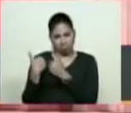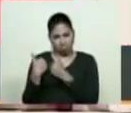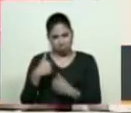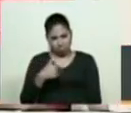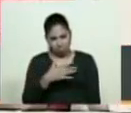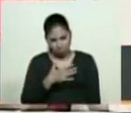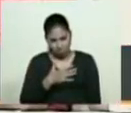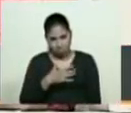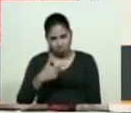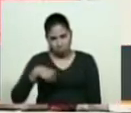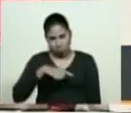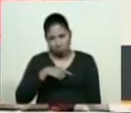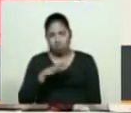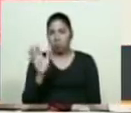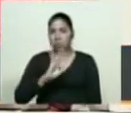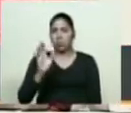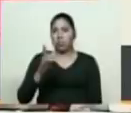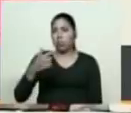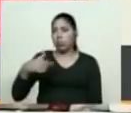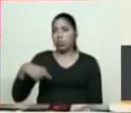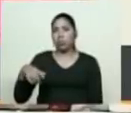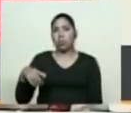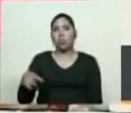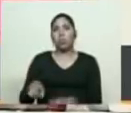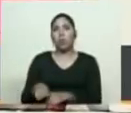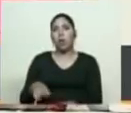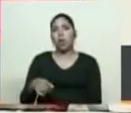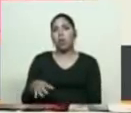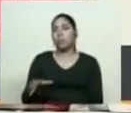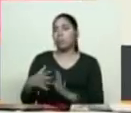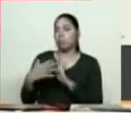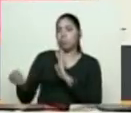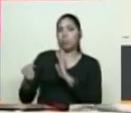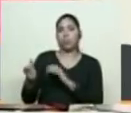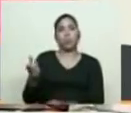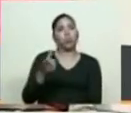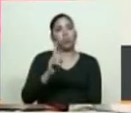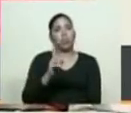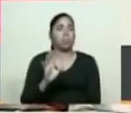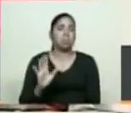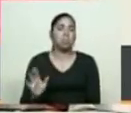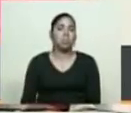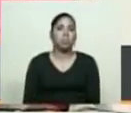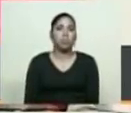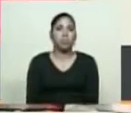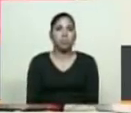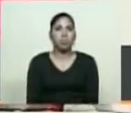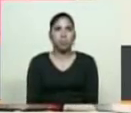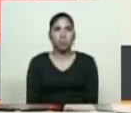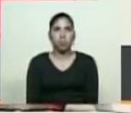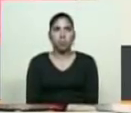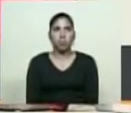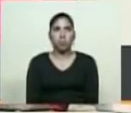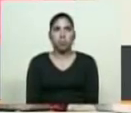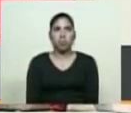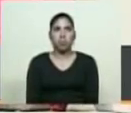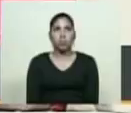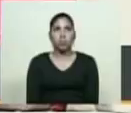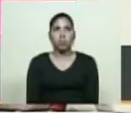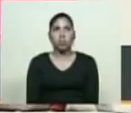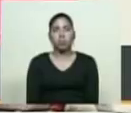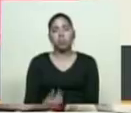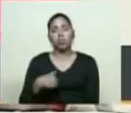no es tarea nuestra, y no le vamos a decir que aprendan de nosotros, porque no estamos interesados que aprendan de nosotros. Vamos a ser egoístas con